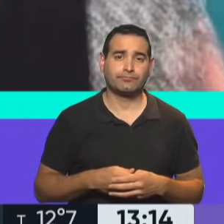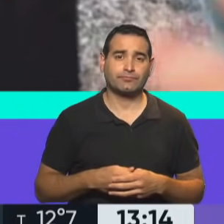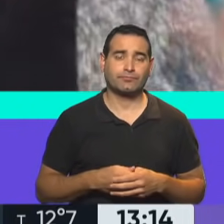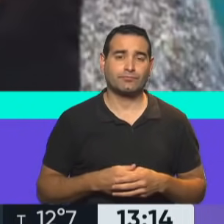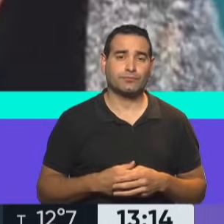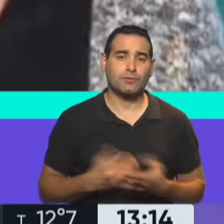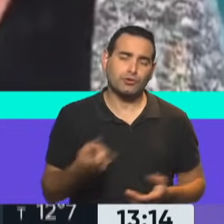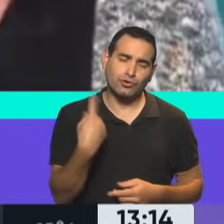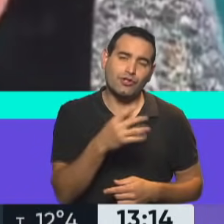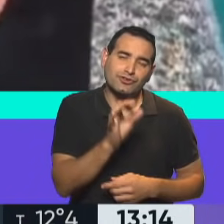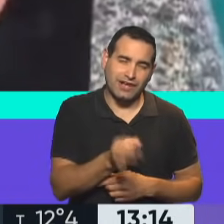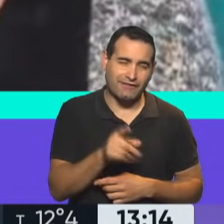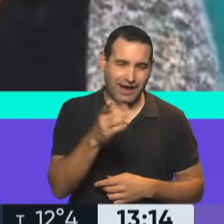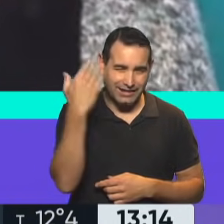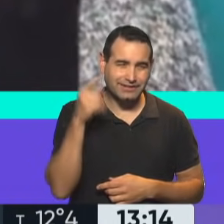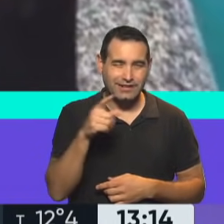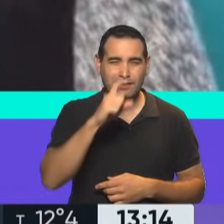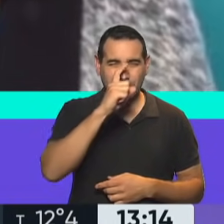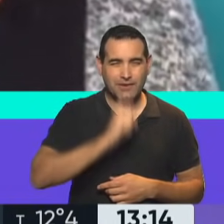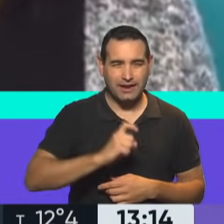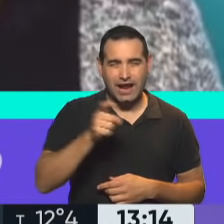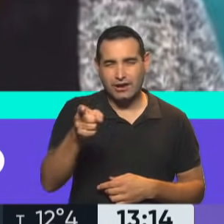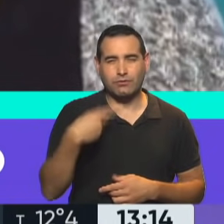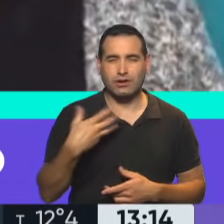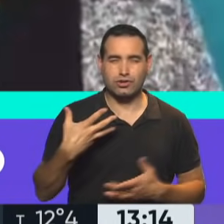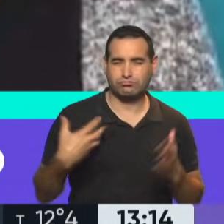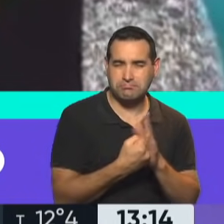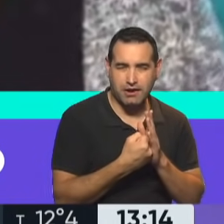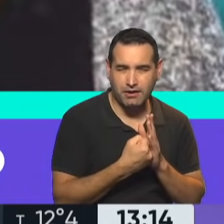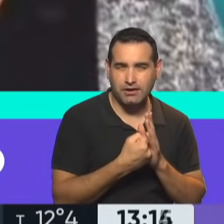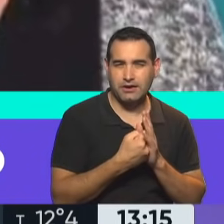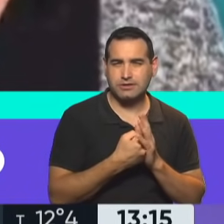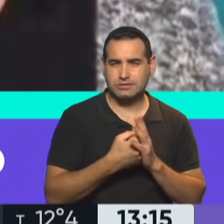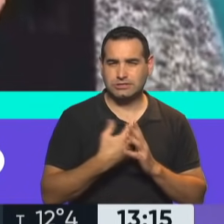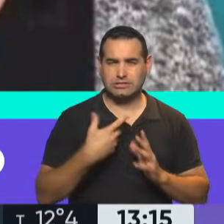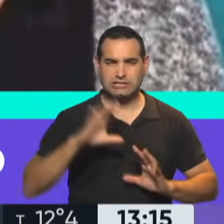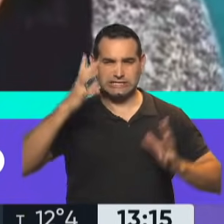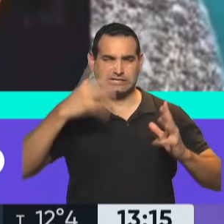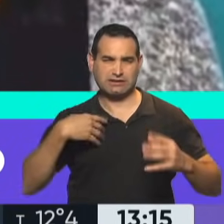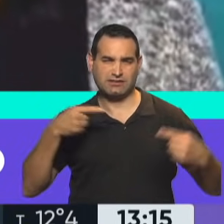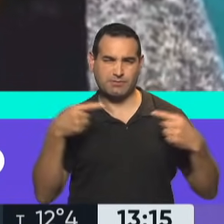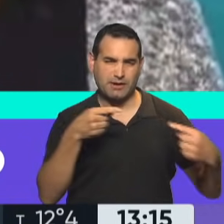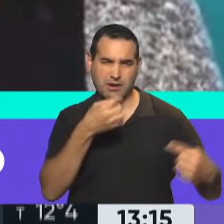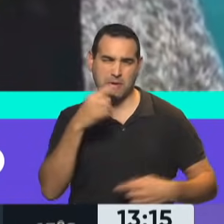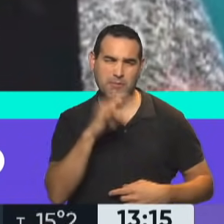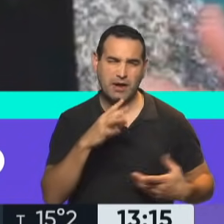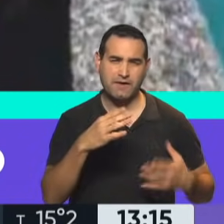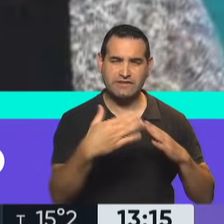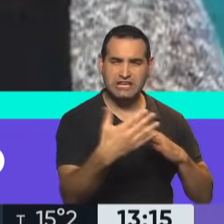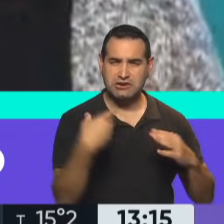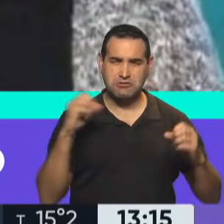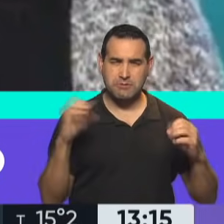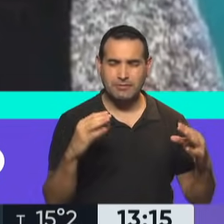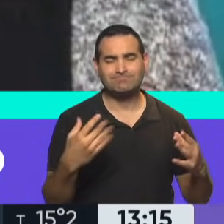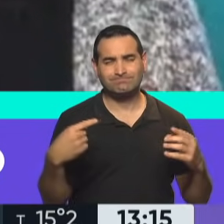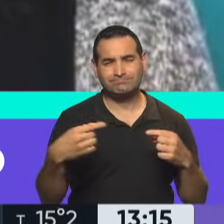Porque sabemos del episodio en Belgrano cuando chocó, se desbordó, se insultó con los vecinos y